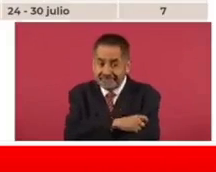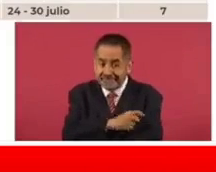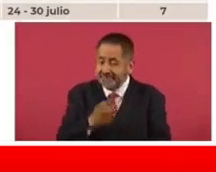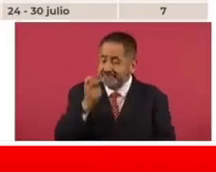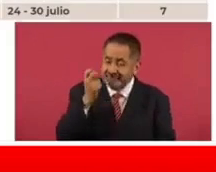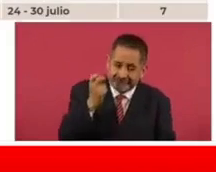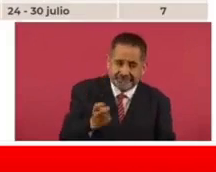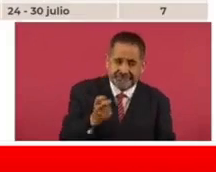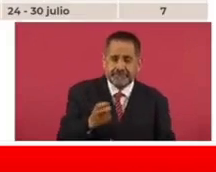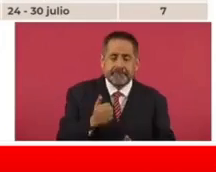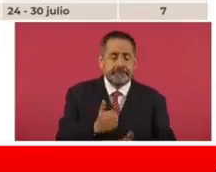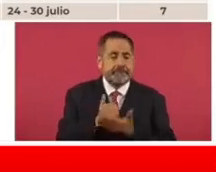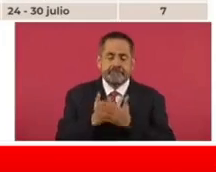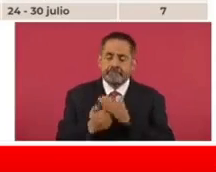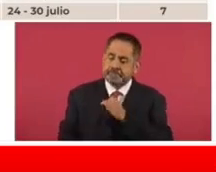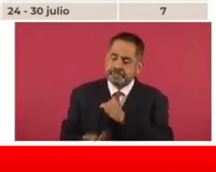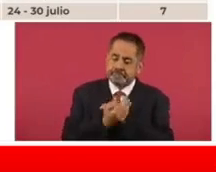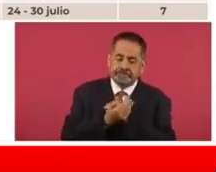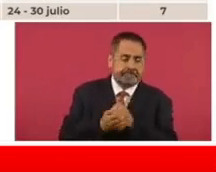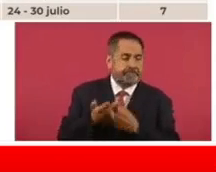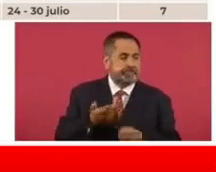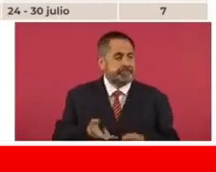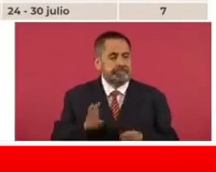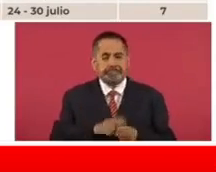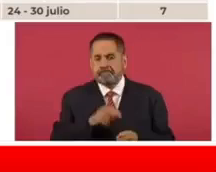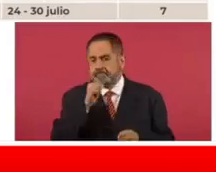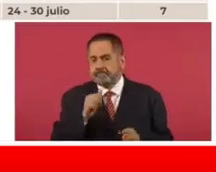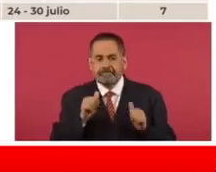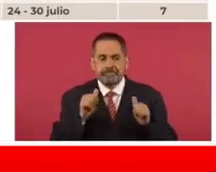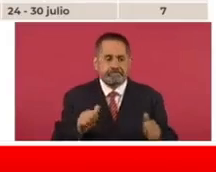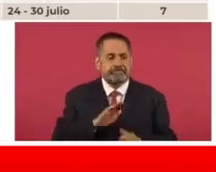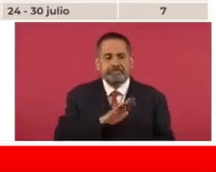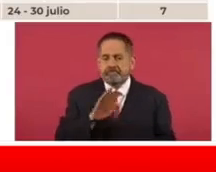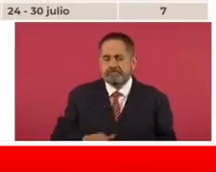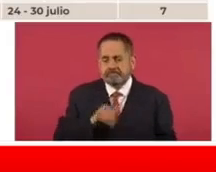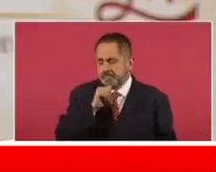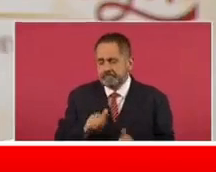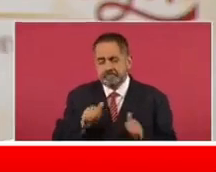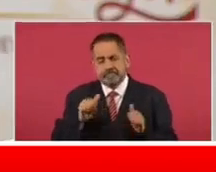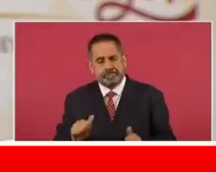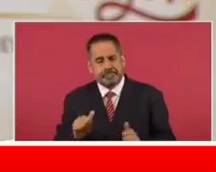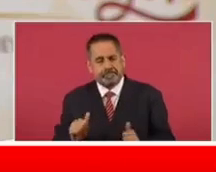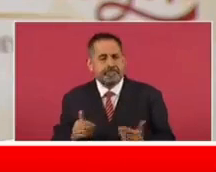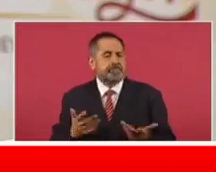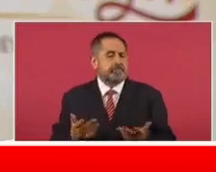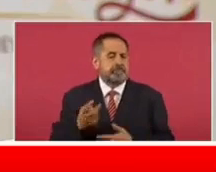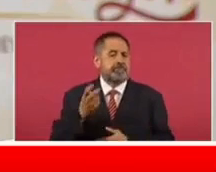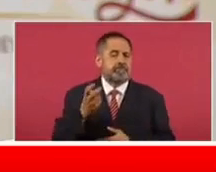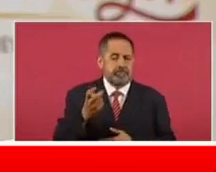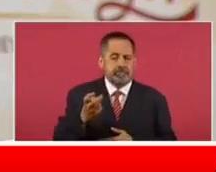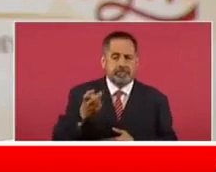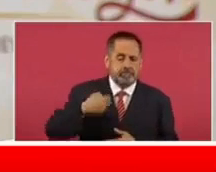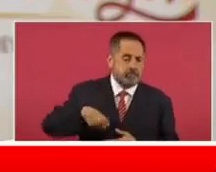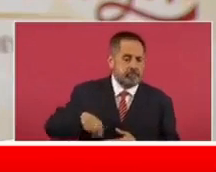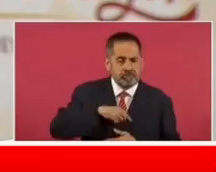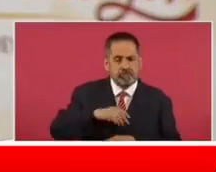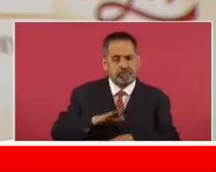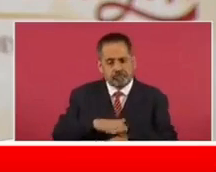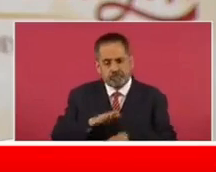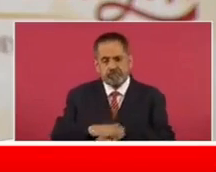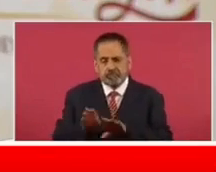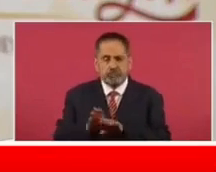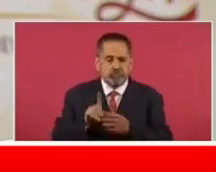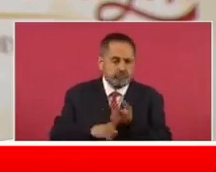significativamente el riesgo de hospitalización y el riesgo de muerte, por lo que seguiremos llamando a la población a que se vacune. Y